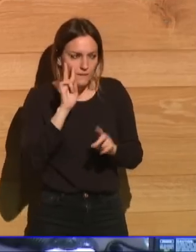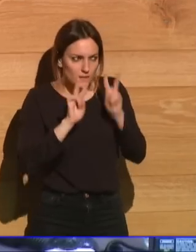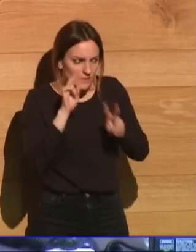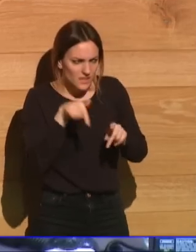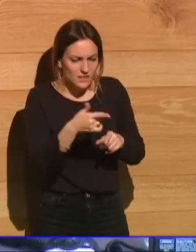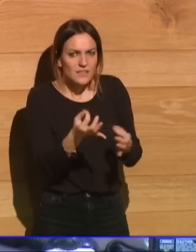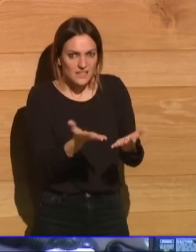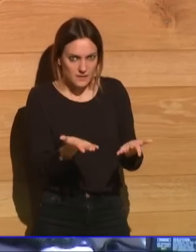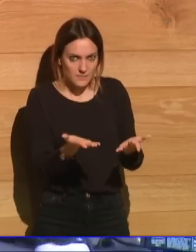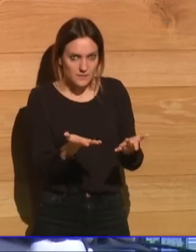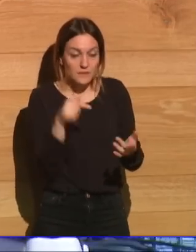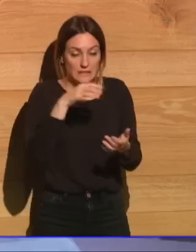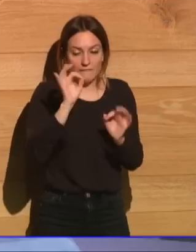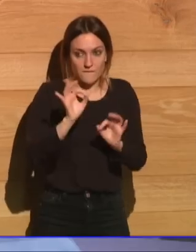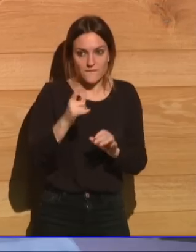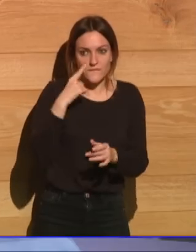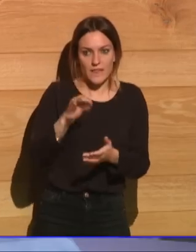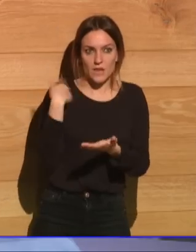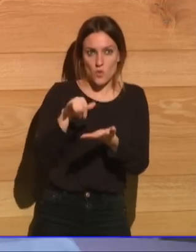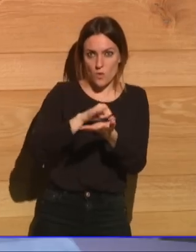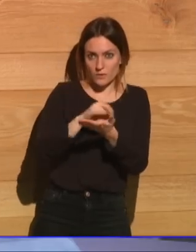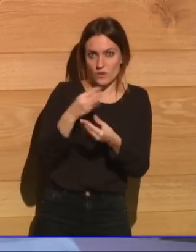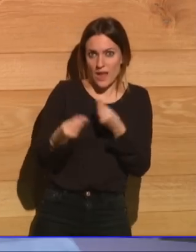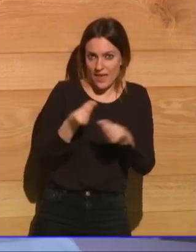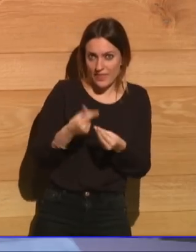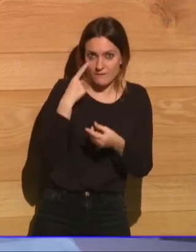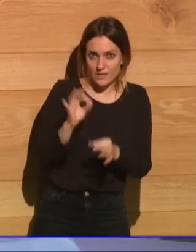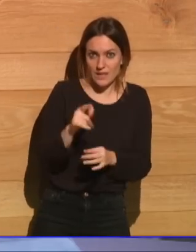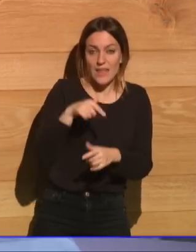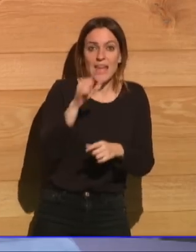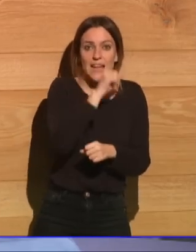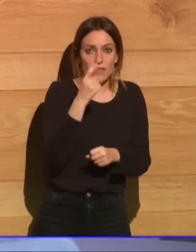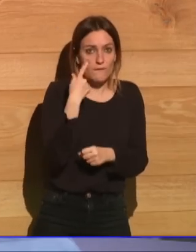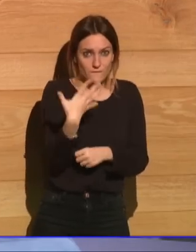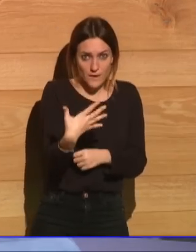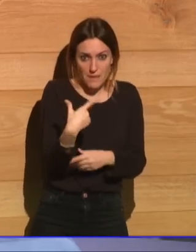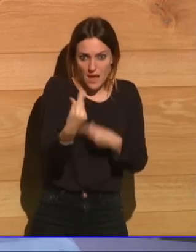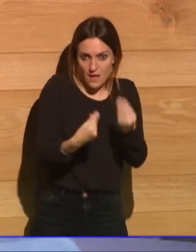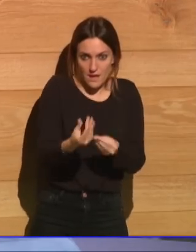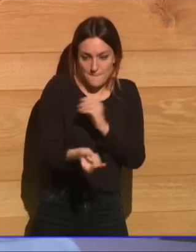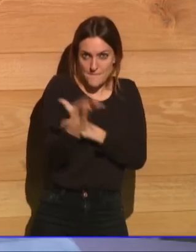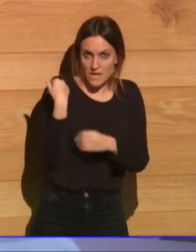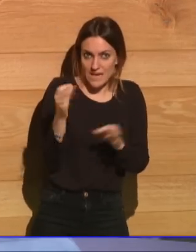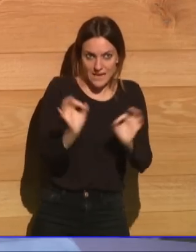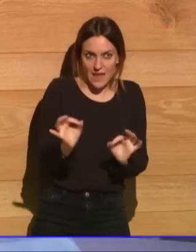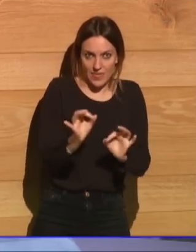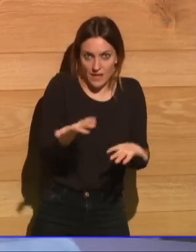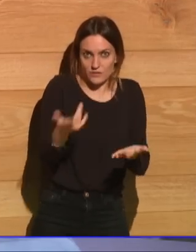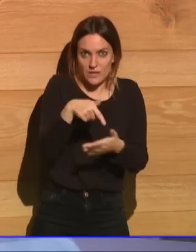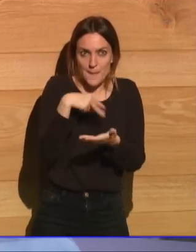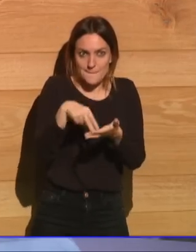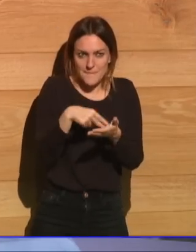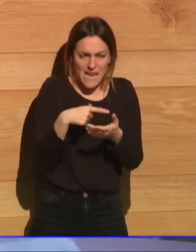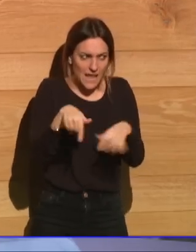que Sí, incluso- eso lo hicieron en Nueva York de verdad. No tenían compuesta la canción de Fame, la que canta O sea, que finalmente Irene bailan sobre Cara. la nada.